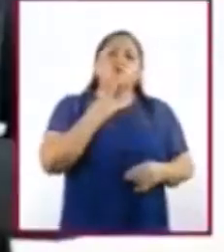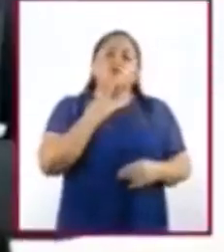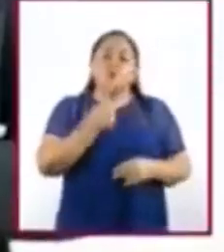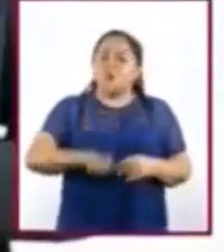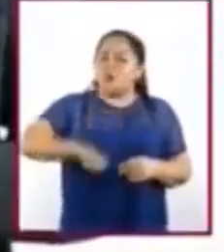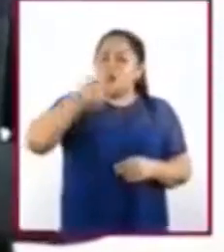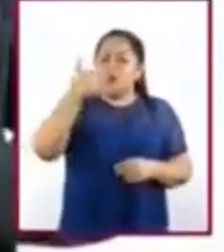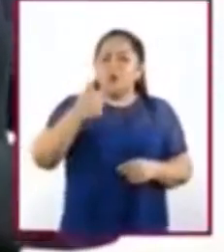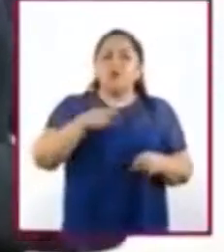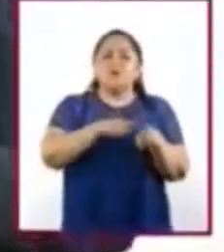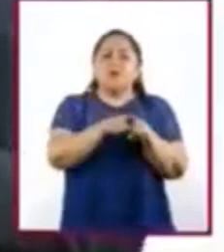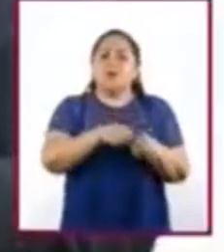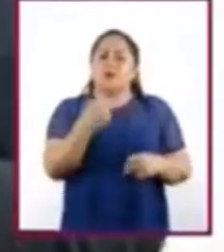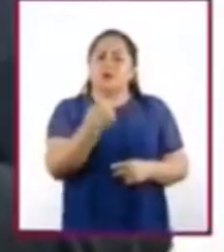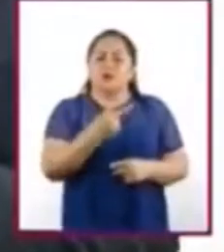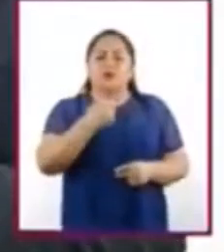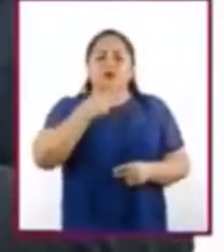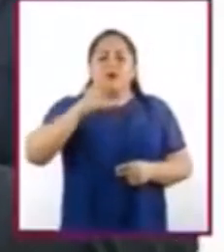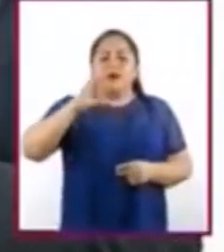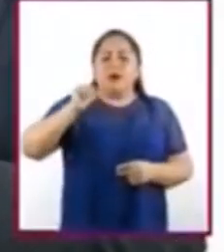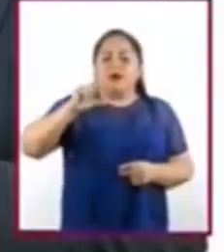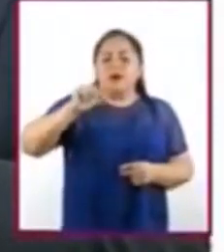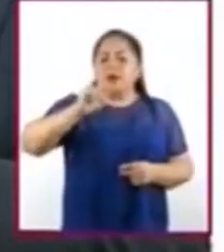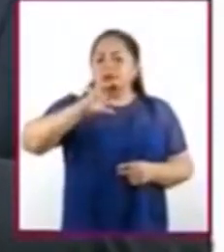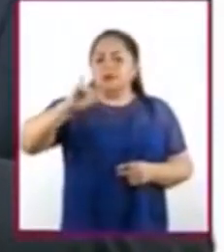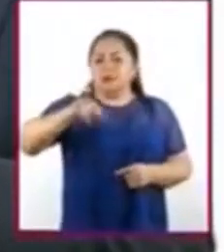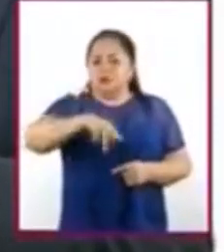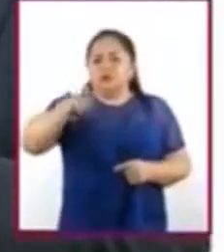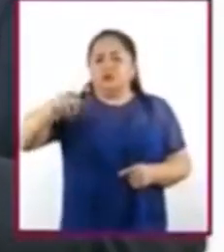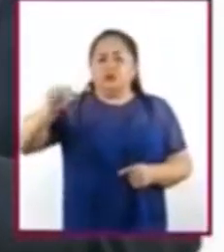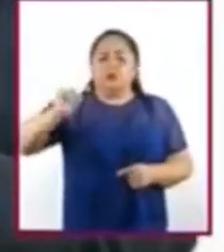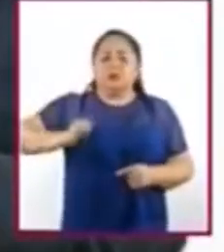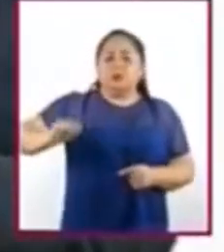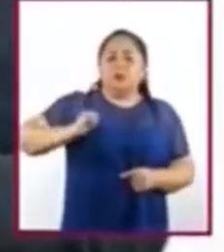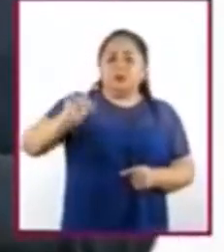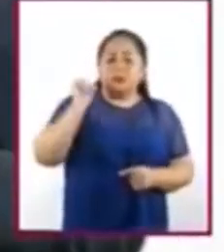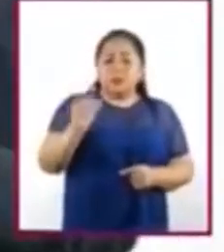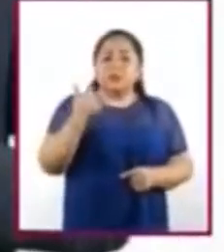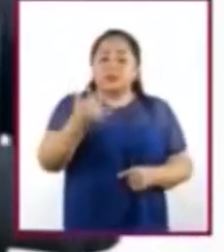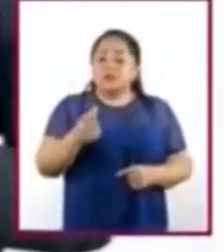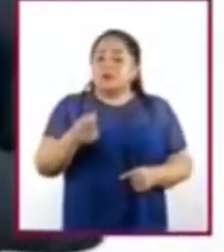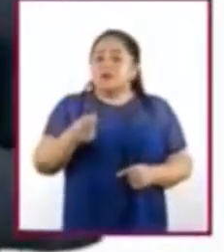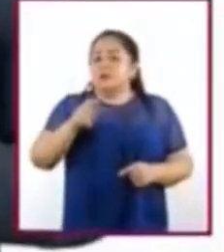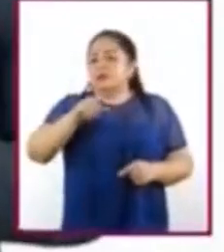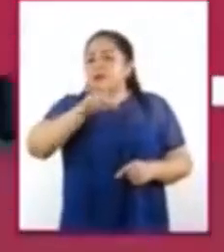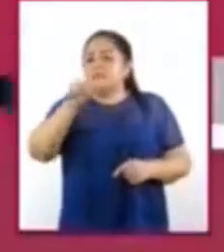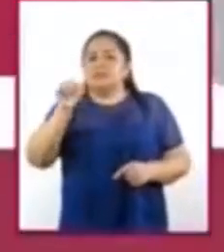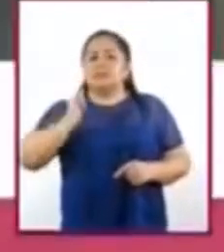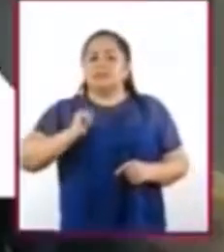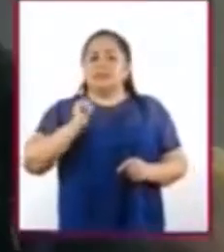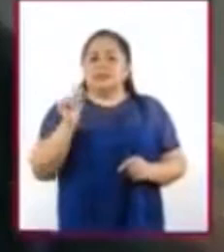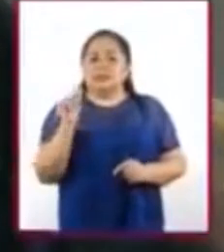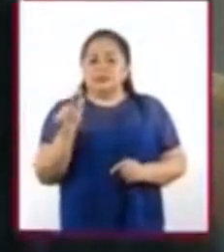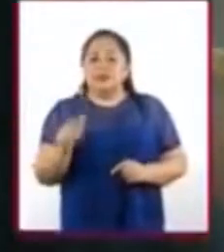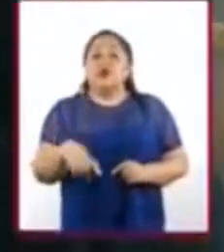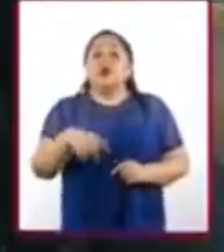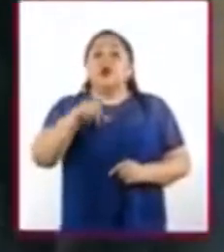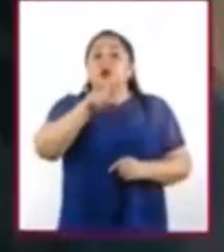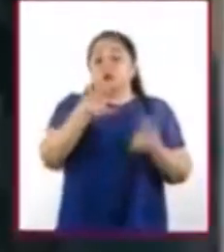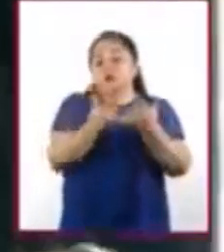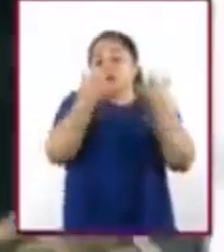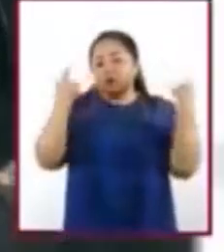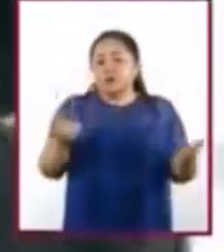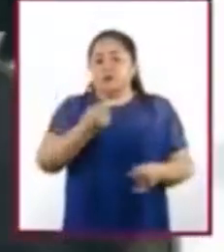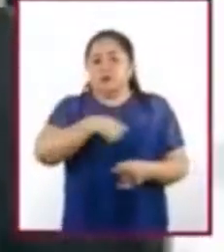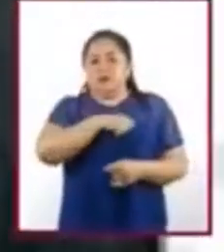vez por los hermanos Carracci, pintores de fines del siglo XVI y principios del siglo XVII. Según el historiador